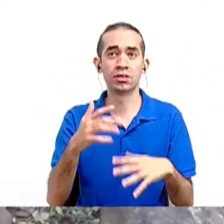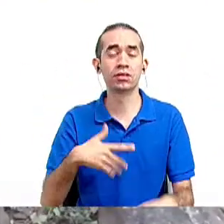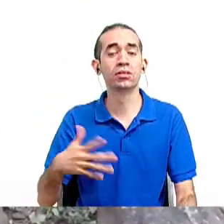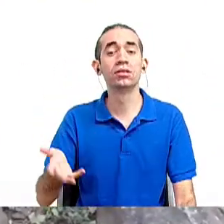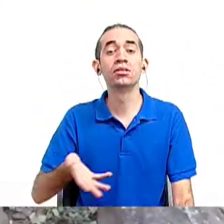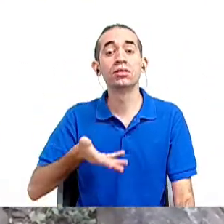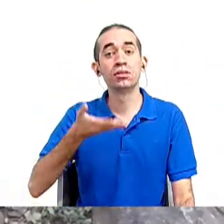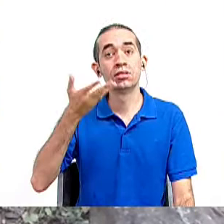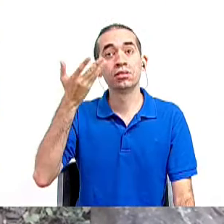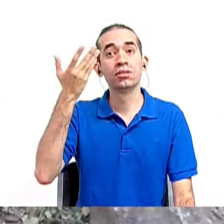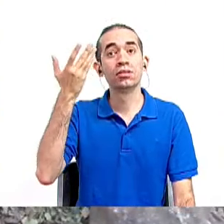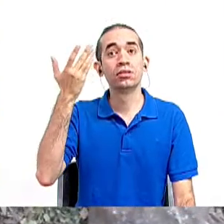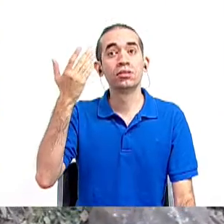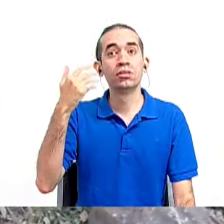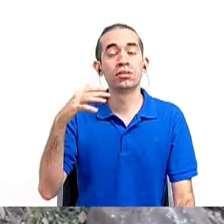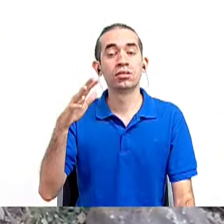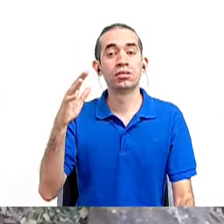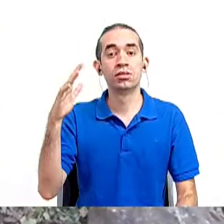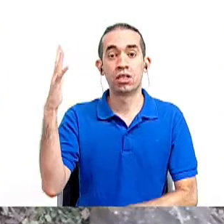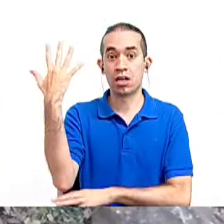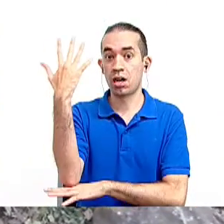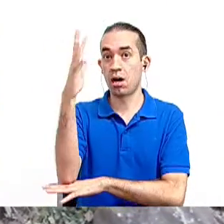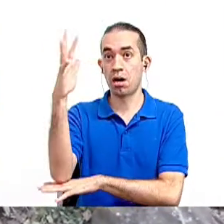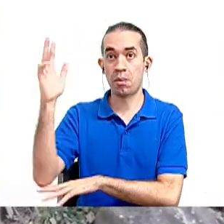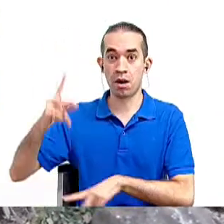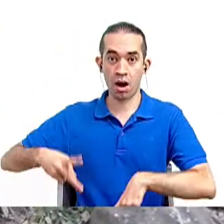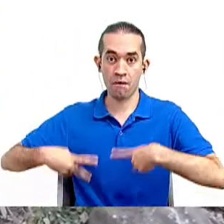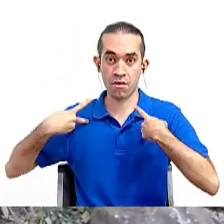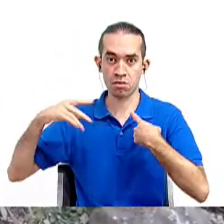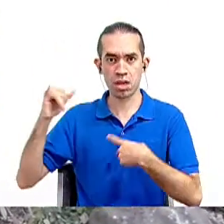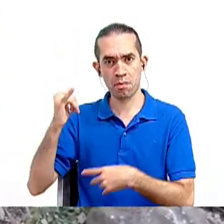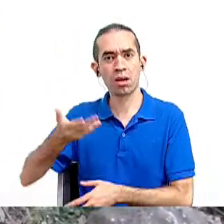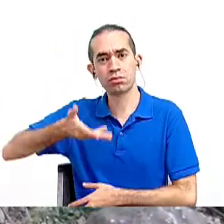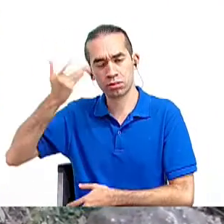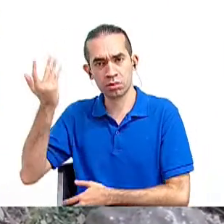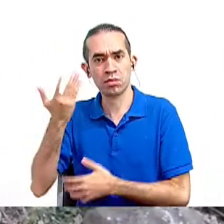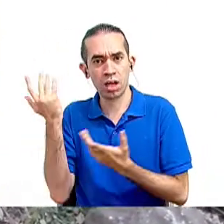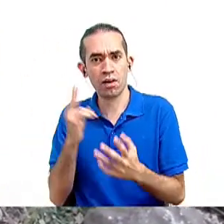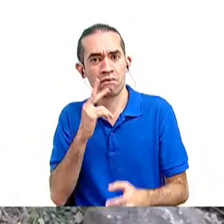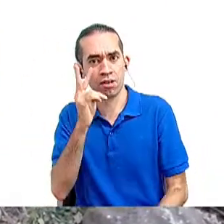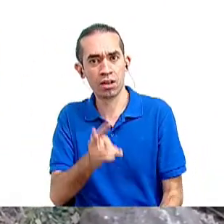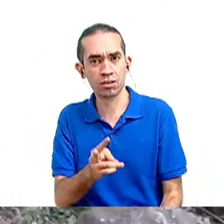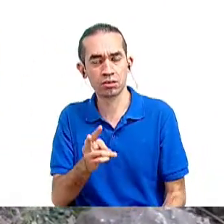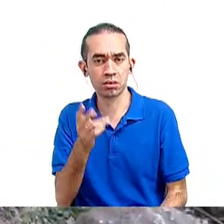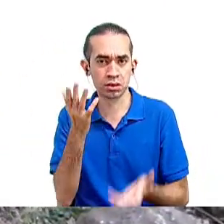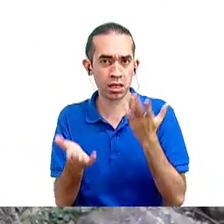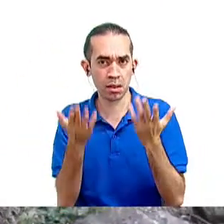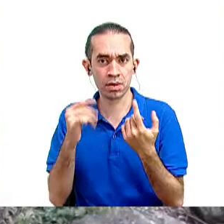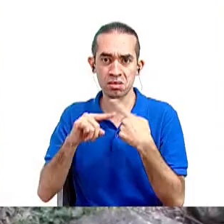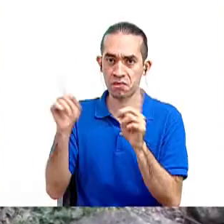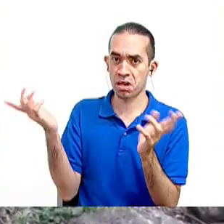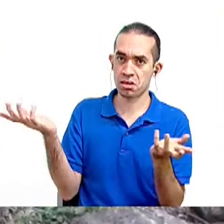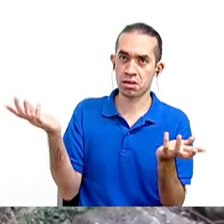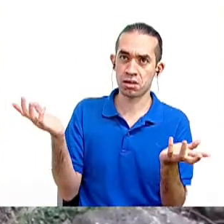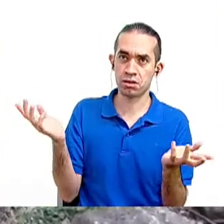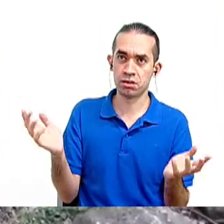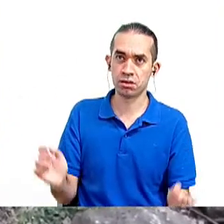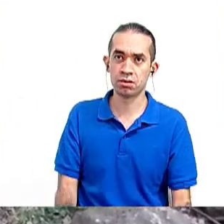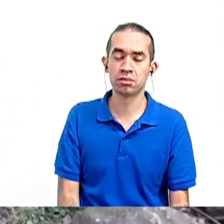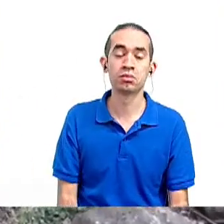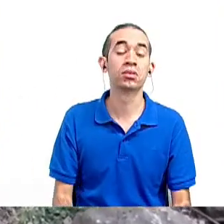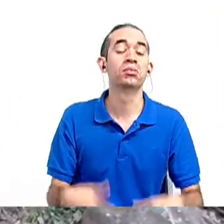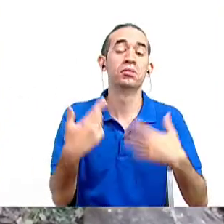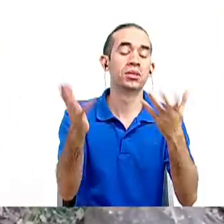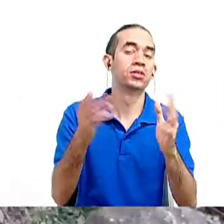respiro, y los árboles que están vivos también deben respirar, ¿verdad? Tal vez sea diferente. Pero